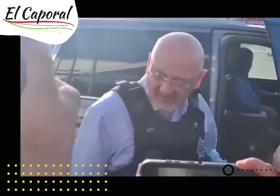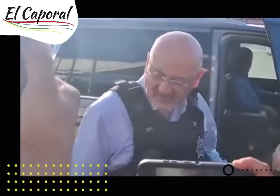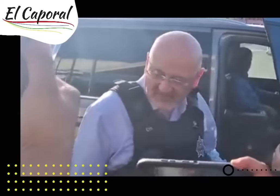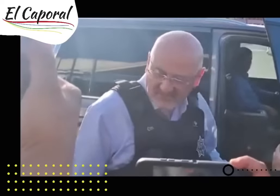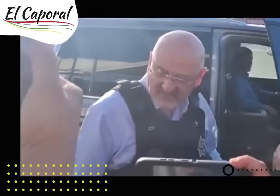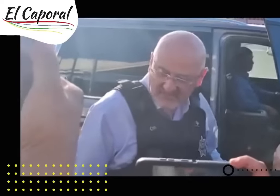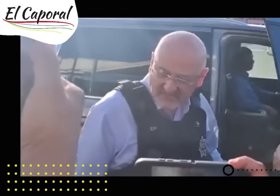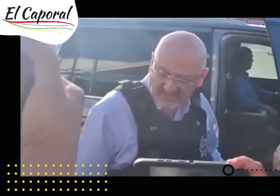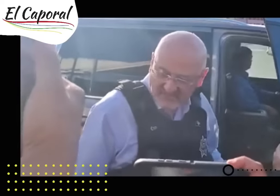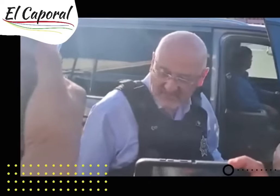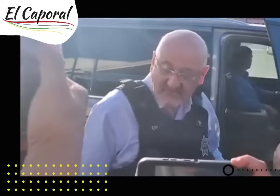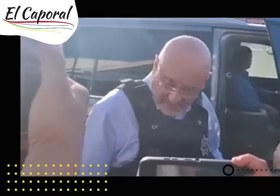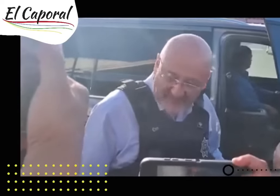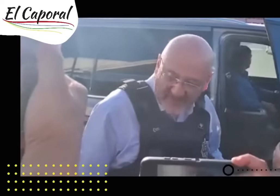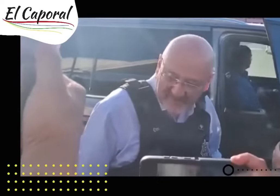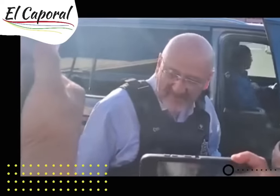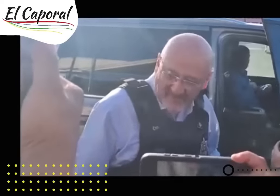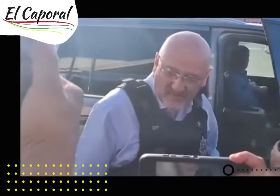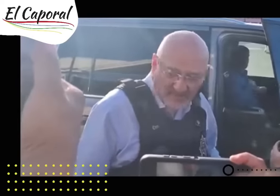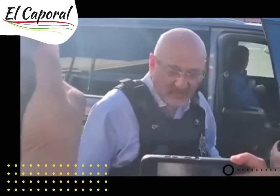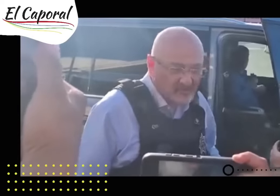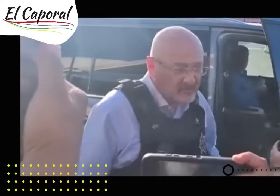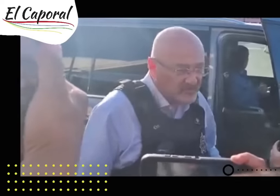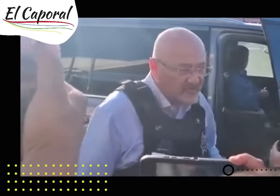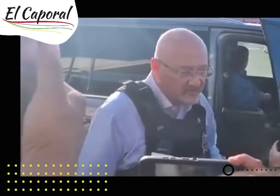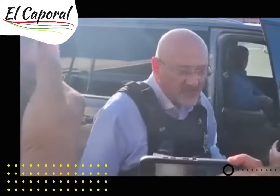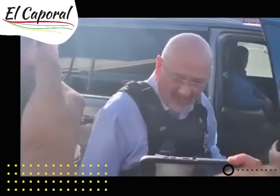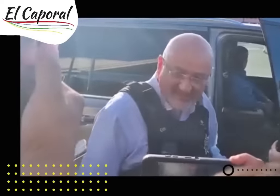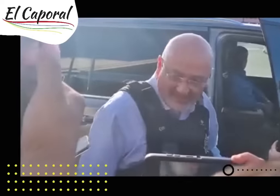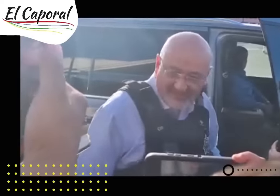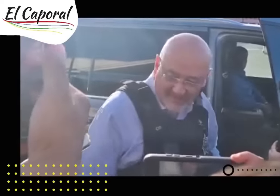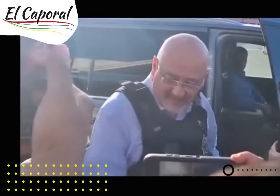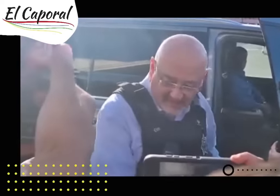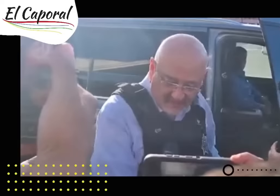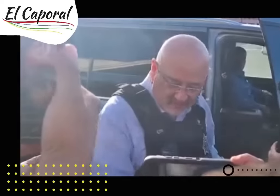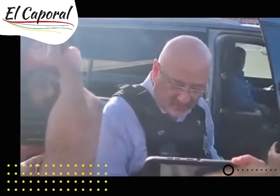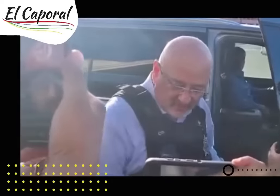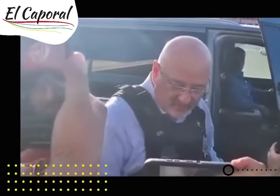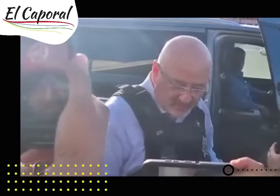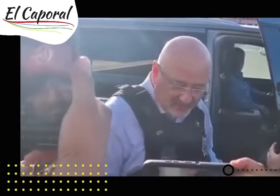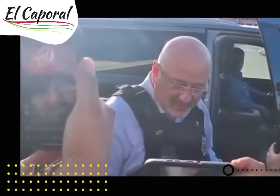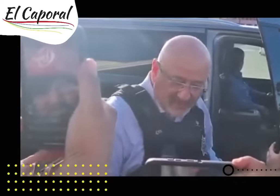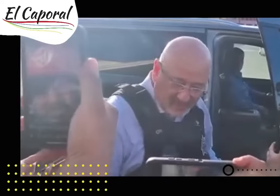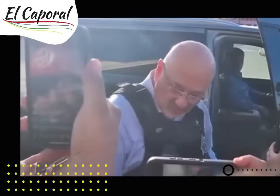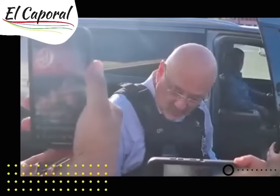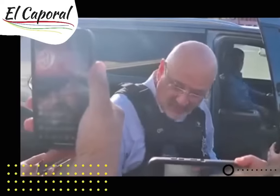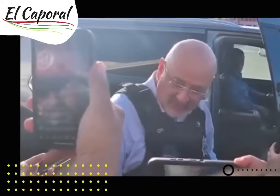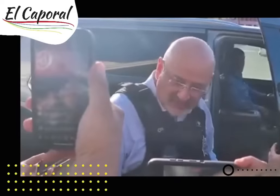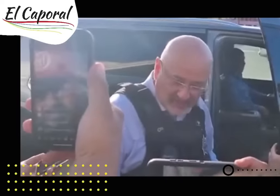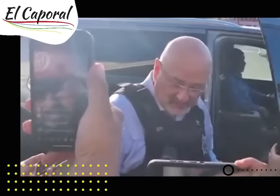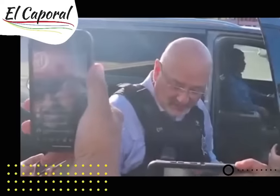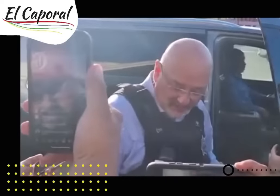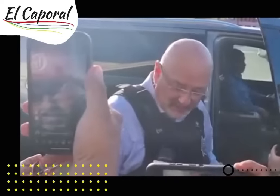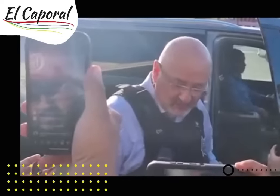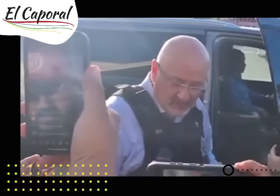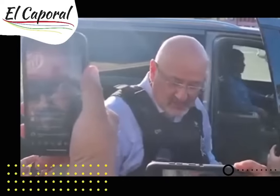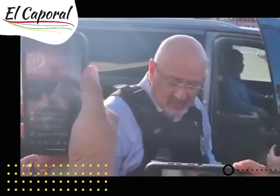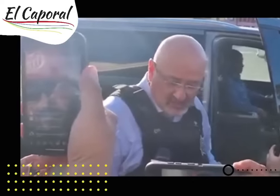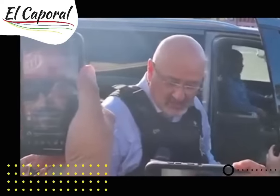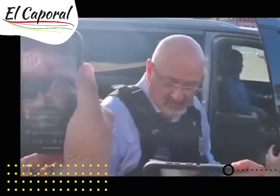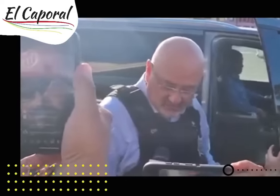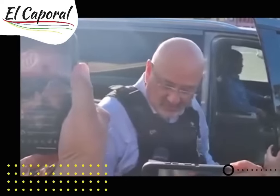bares de Quita, ¿tiene que ver con el mismo hecho? Sí, es relacionada con la ejecución que se da ahí. Así es, los agresores vienen para acá, hay uno que ya fue